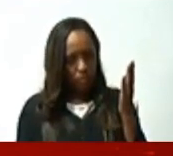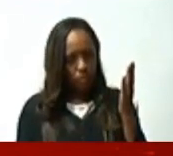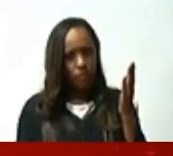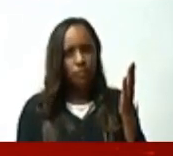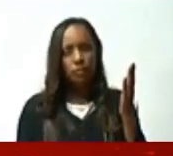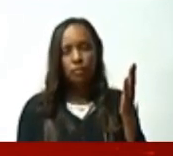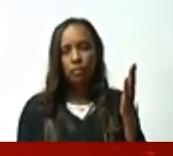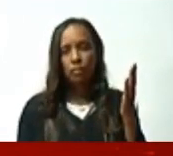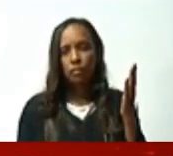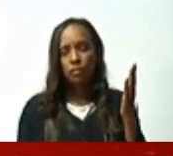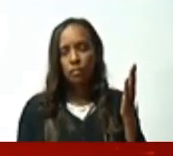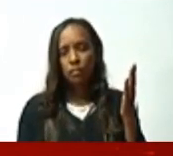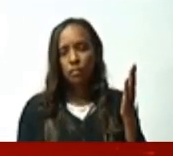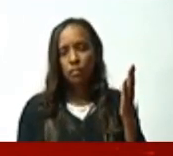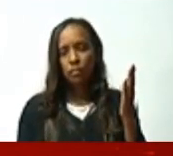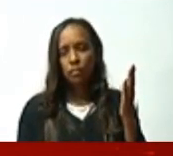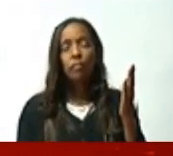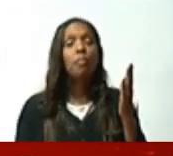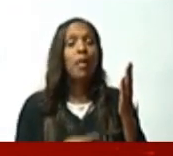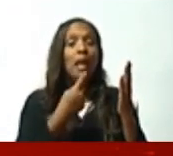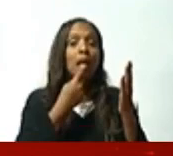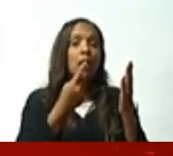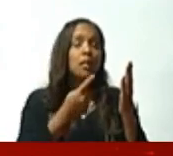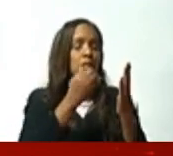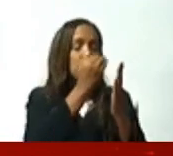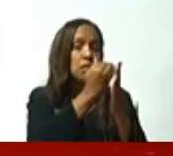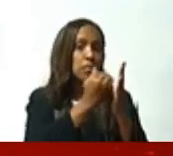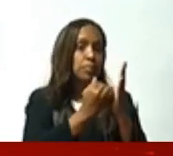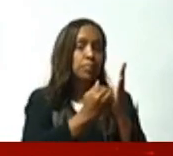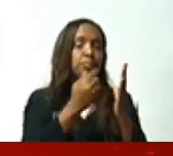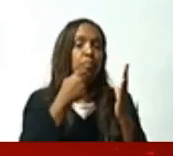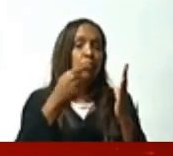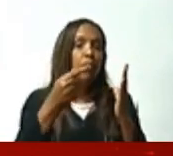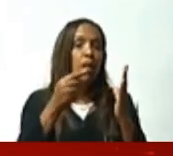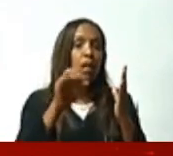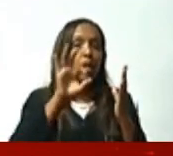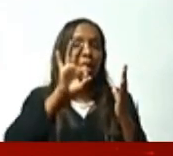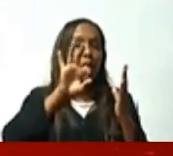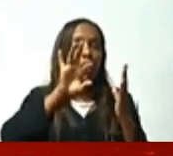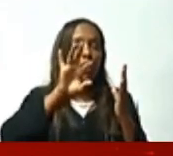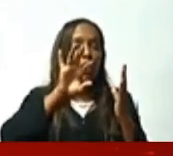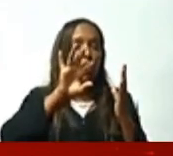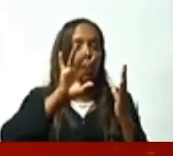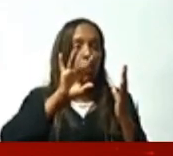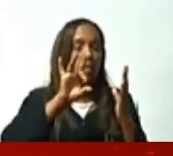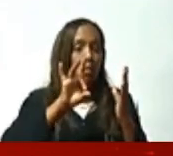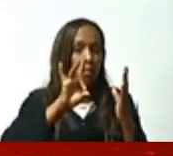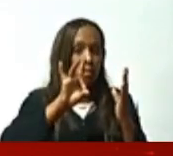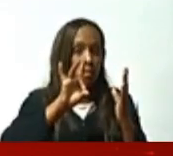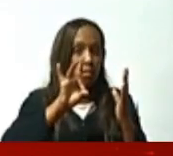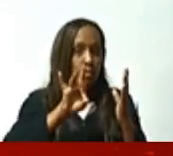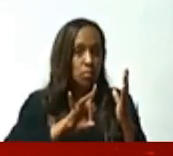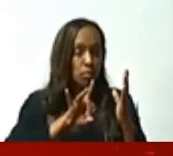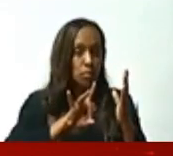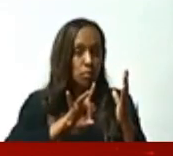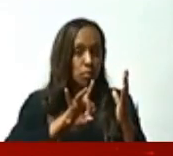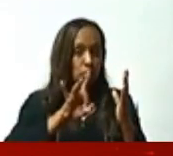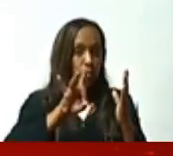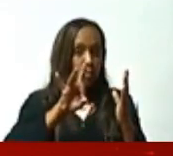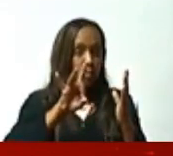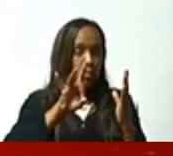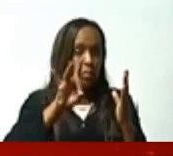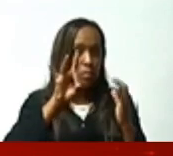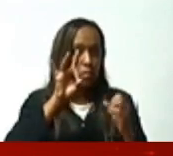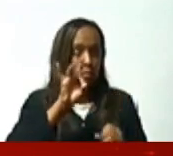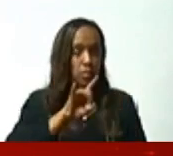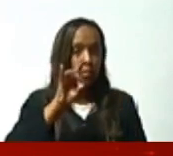Fiona, decía que el 98% de los albergados ha regresado a sus hogares, que